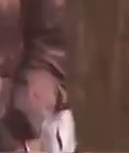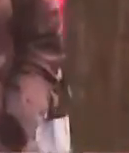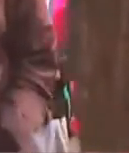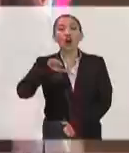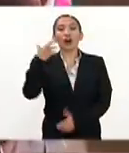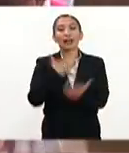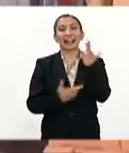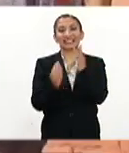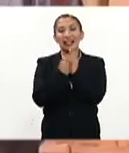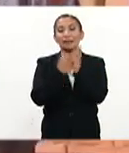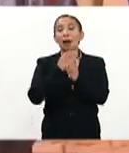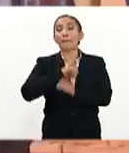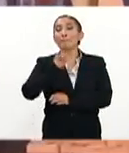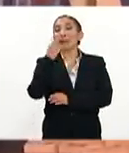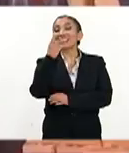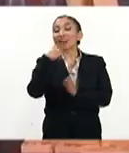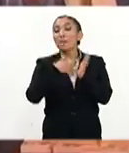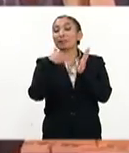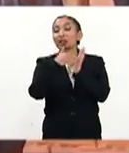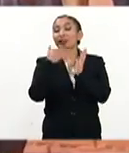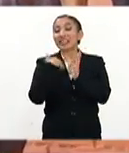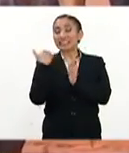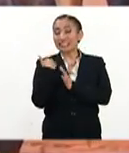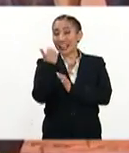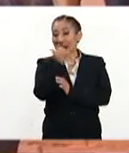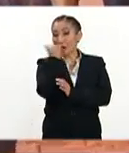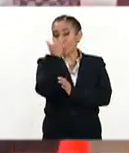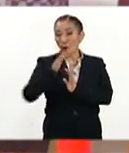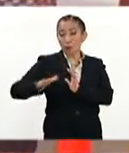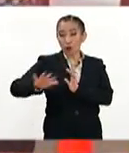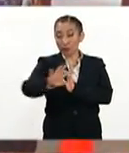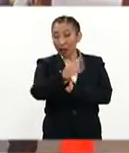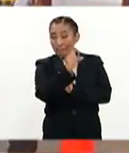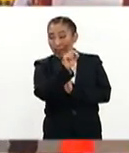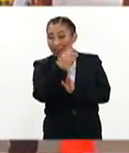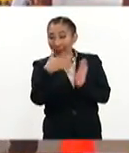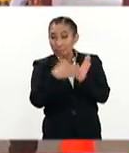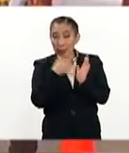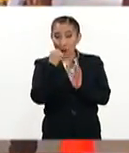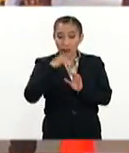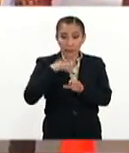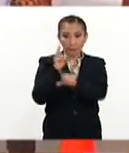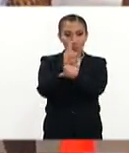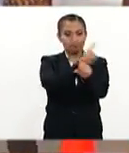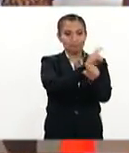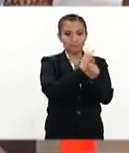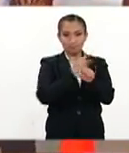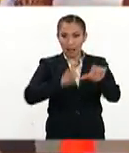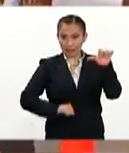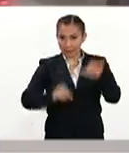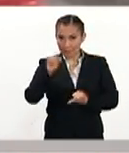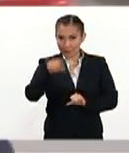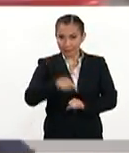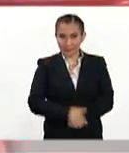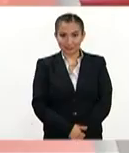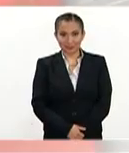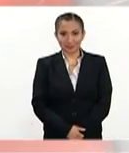Hoy regresan a clases más de 25 millones de estudiantes. Al menos 20 mil policías resguardan las actividades.